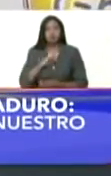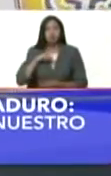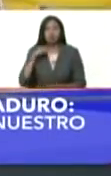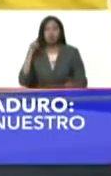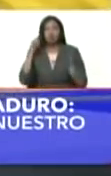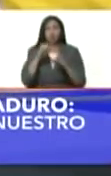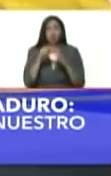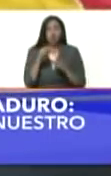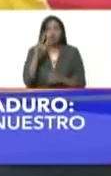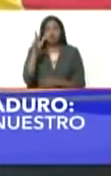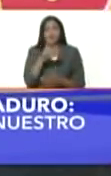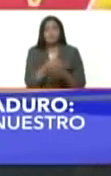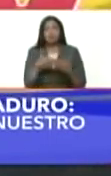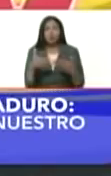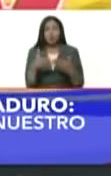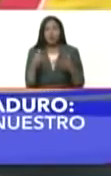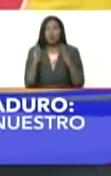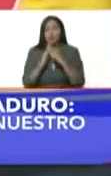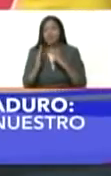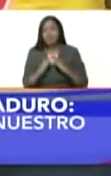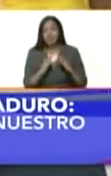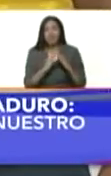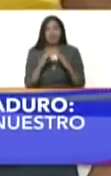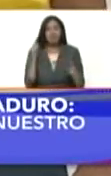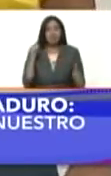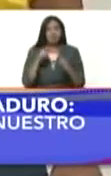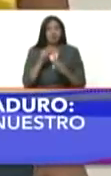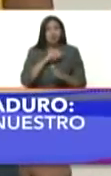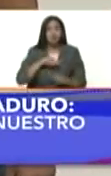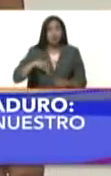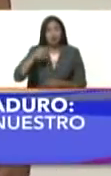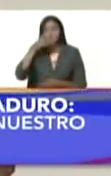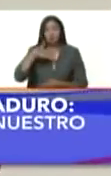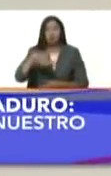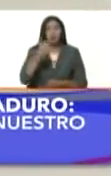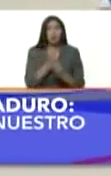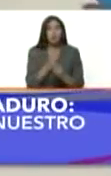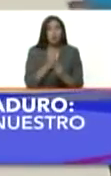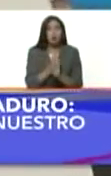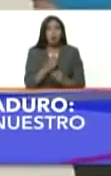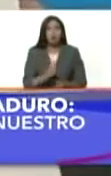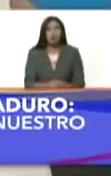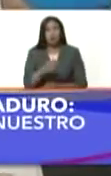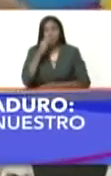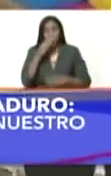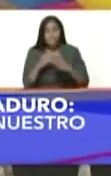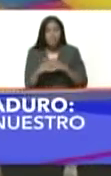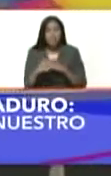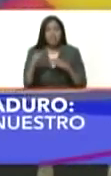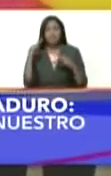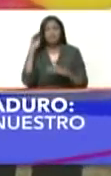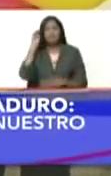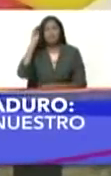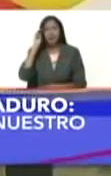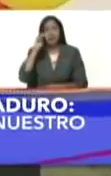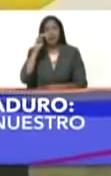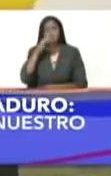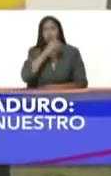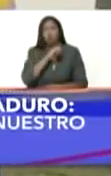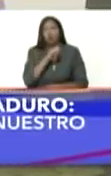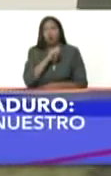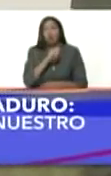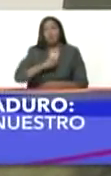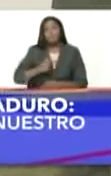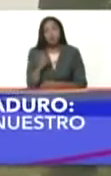rumbo a la meta de 3 millones de viviendas. Para que nuestro pueblo trabajador, el pueblo humilde, el maestro, la maestra, el policía,